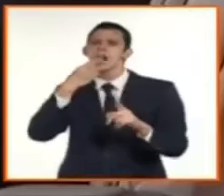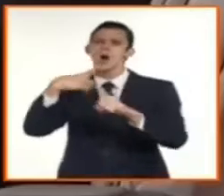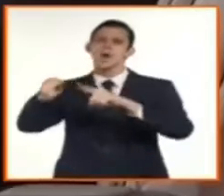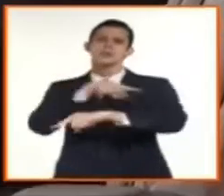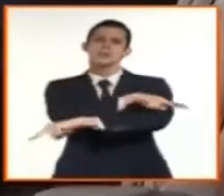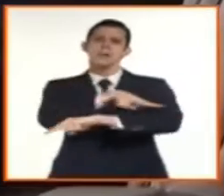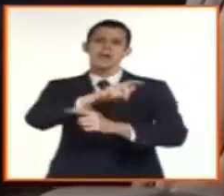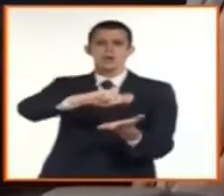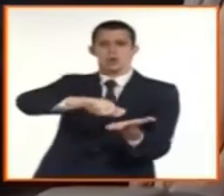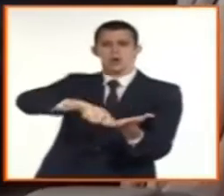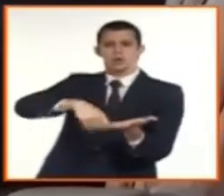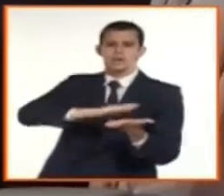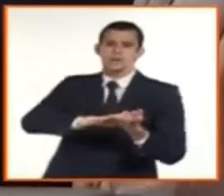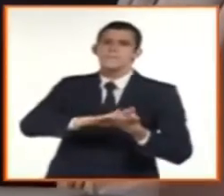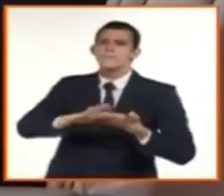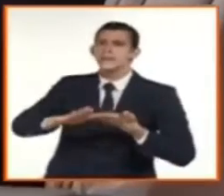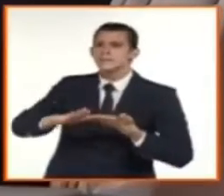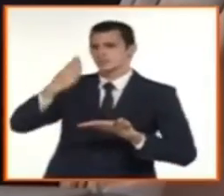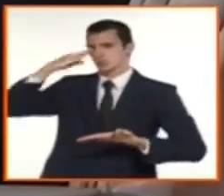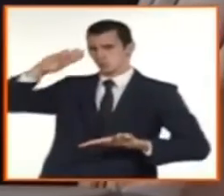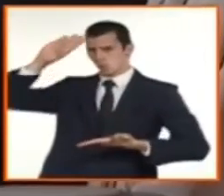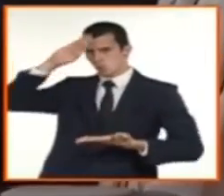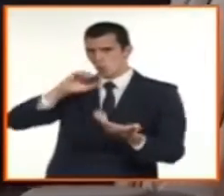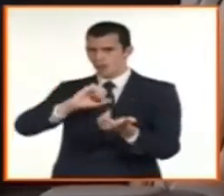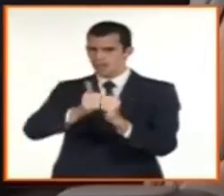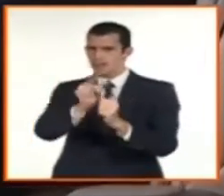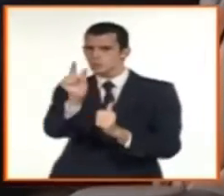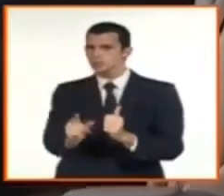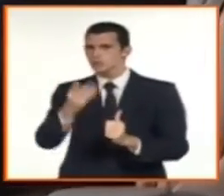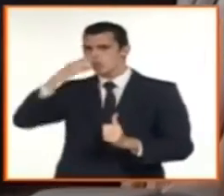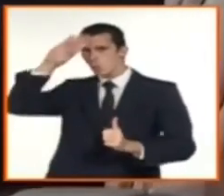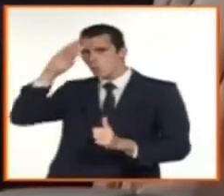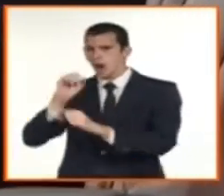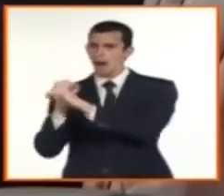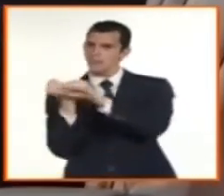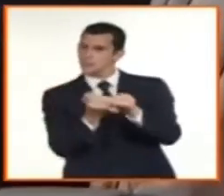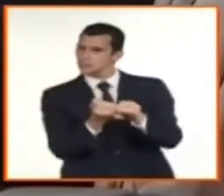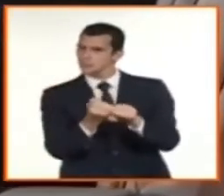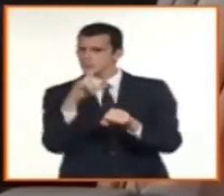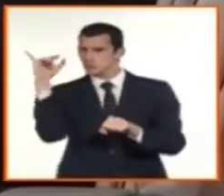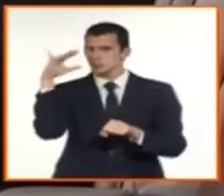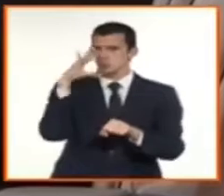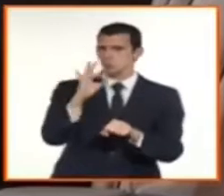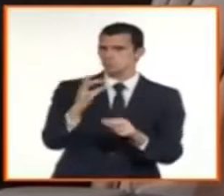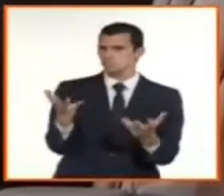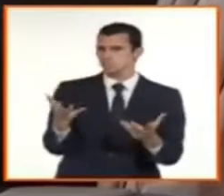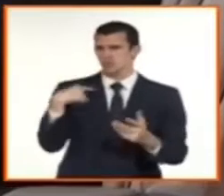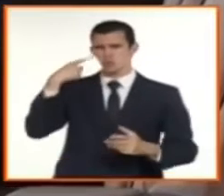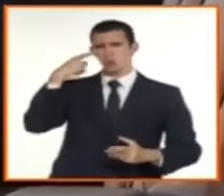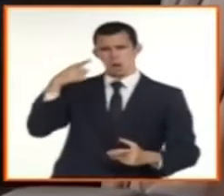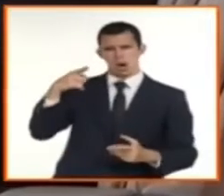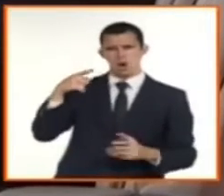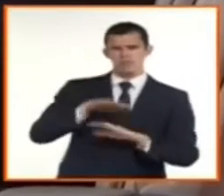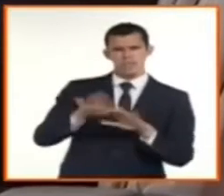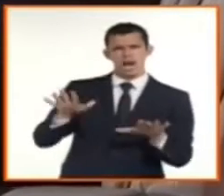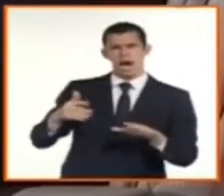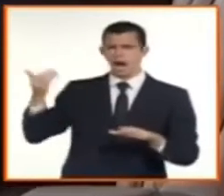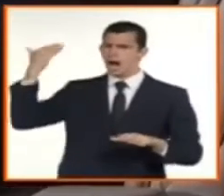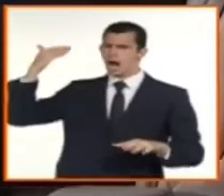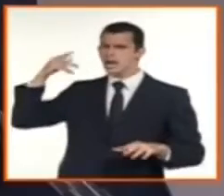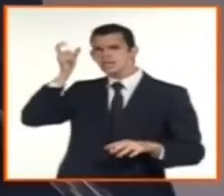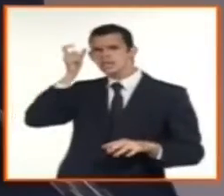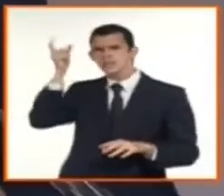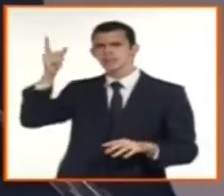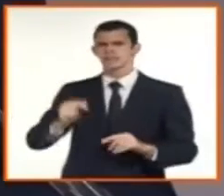ahora mismo estaba el vicepresidente primero del inder por ella por japón viendo a los peloteros cubanos y los equipos japoneses en ese sentido cómo se sigue